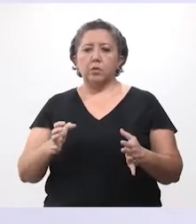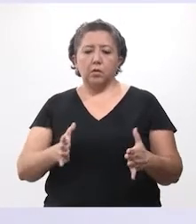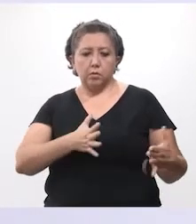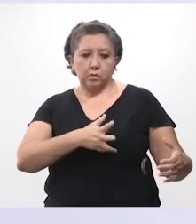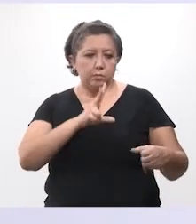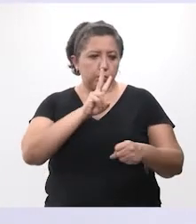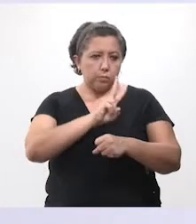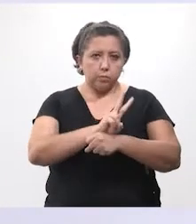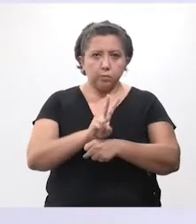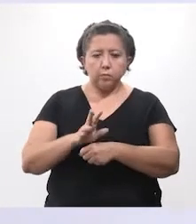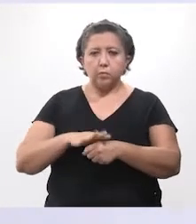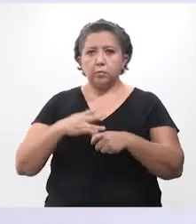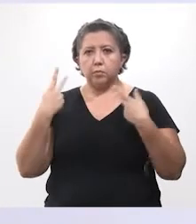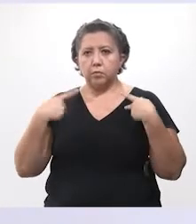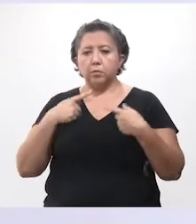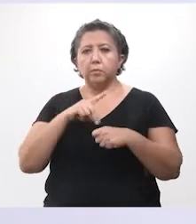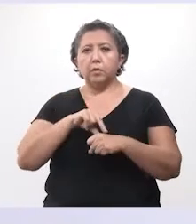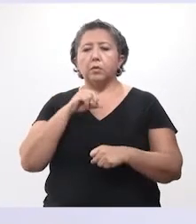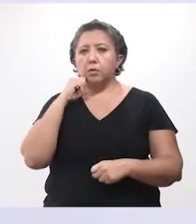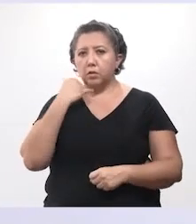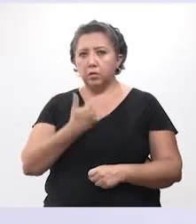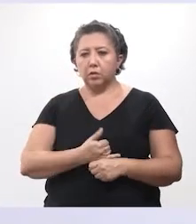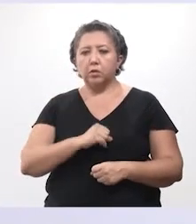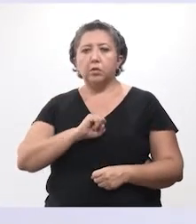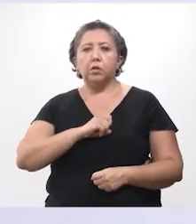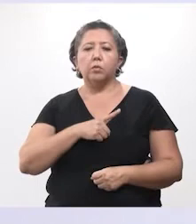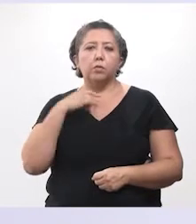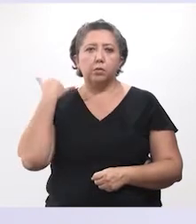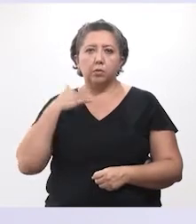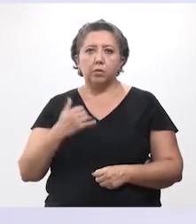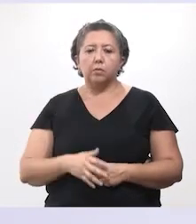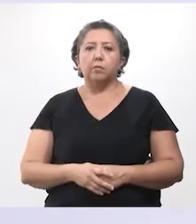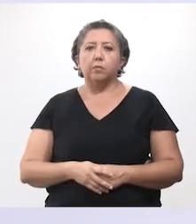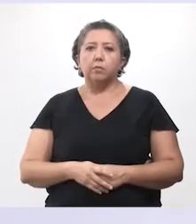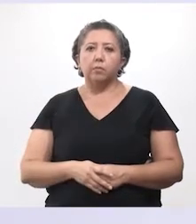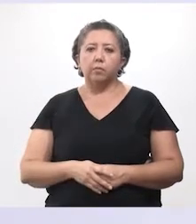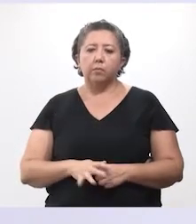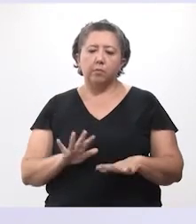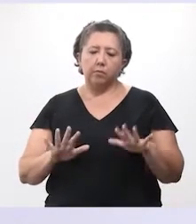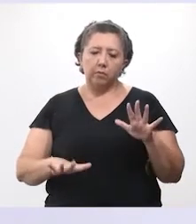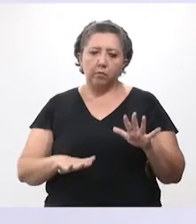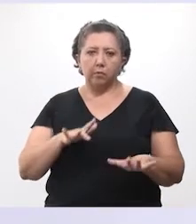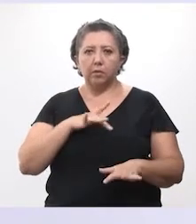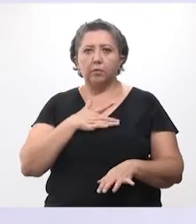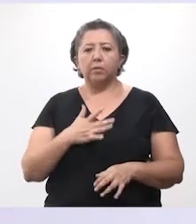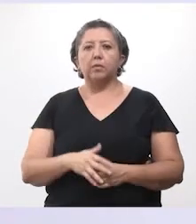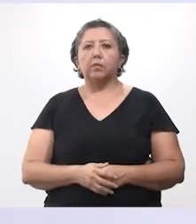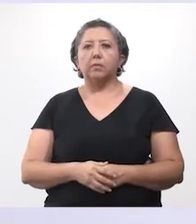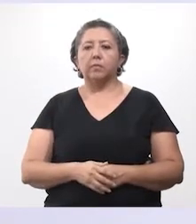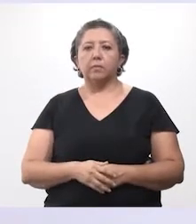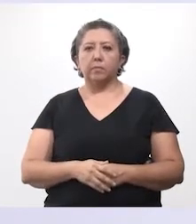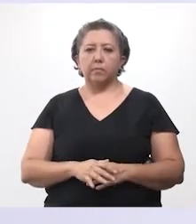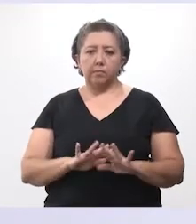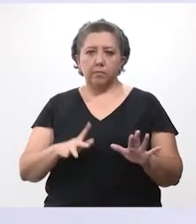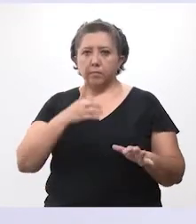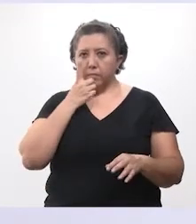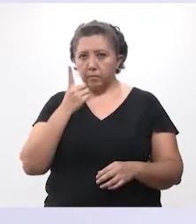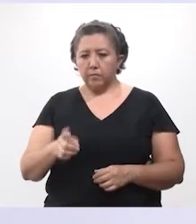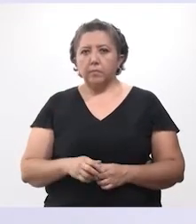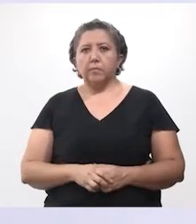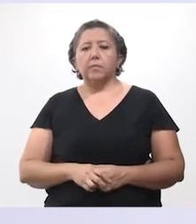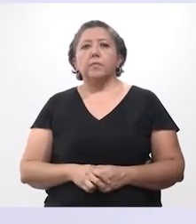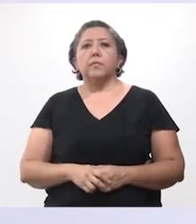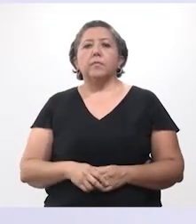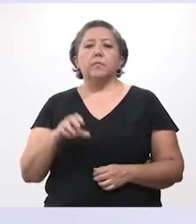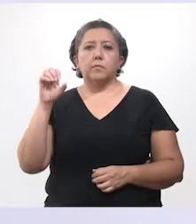estables, aislados, monitoreados por personal médico de los servicios de salud de Yucatán. Presentan síntomas leves. Como ya se